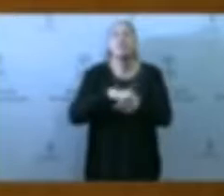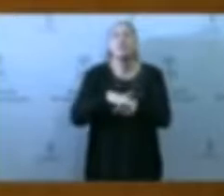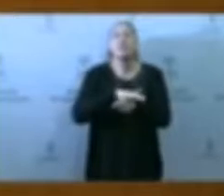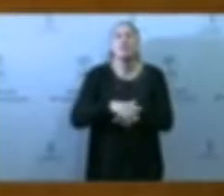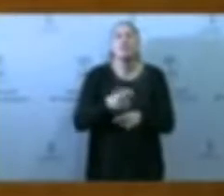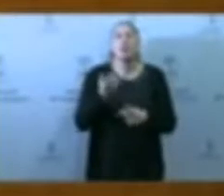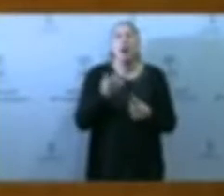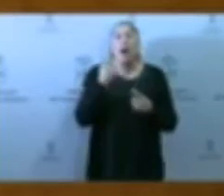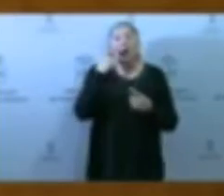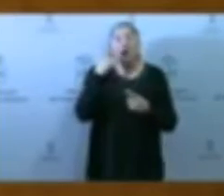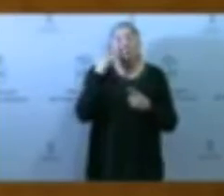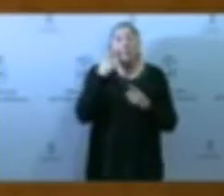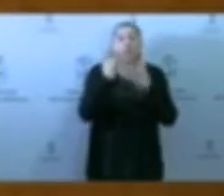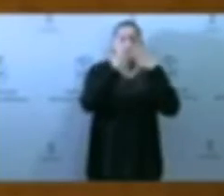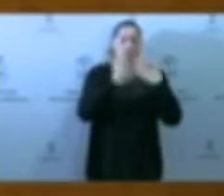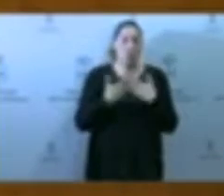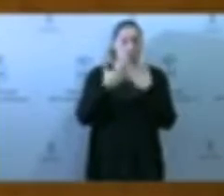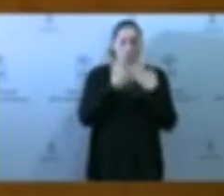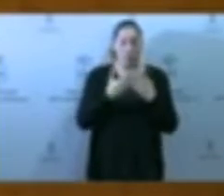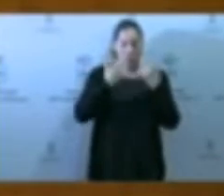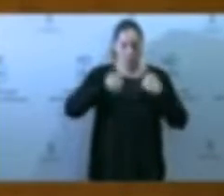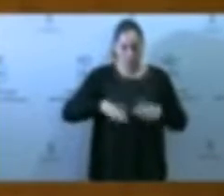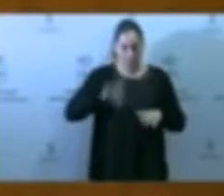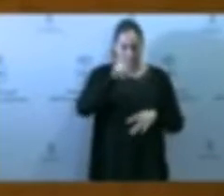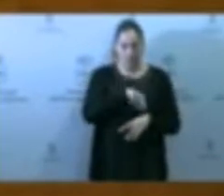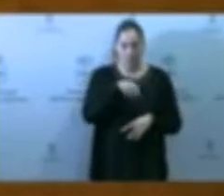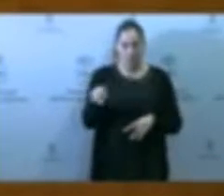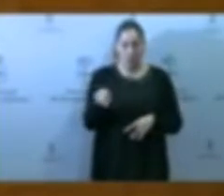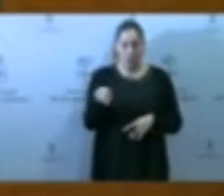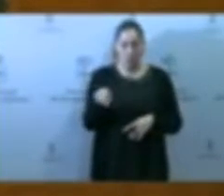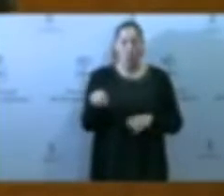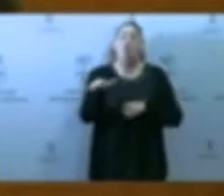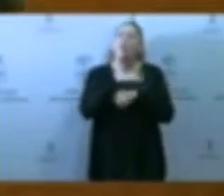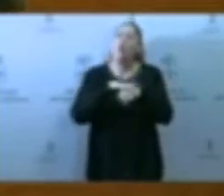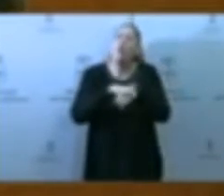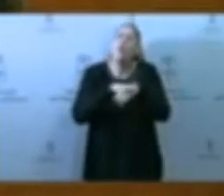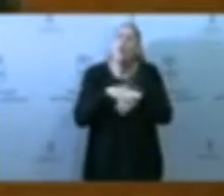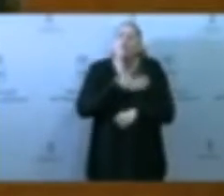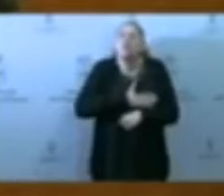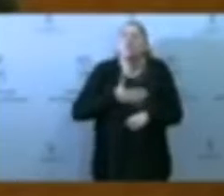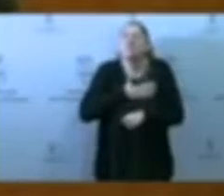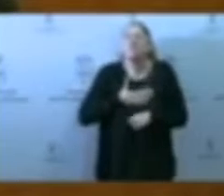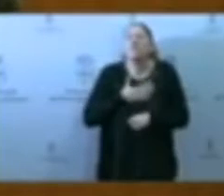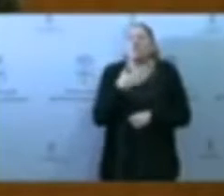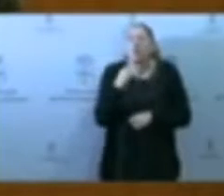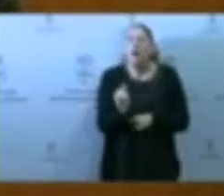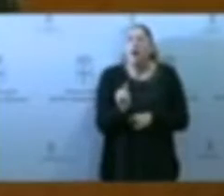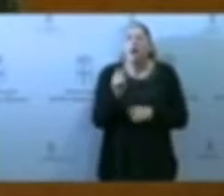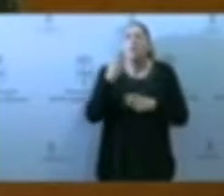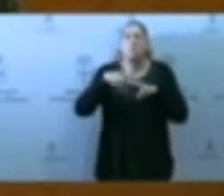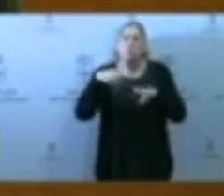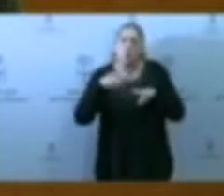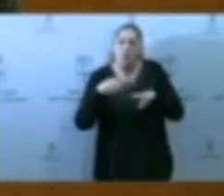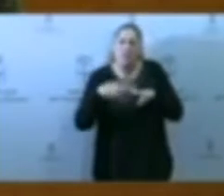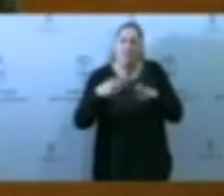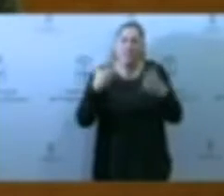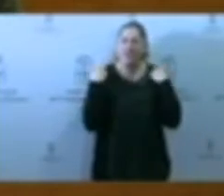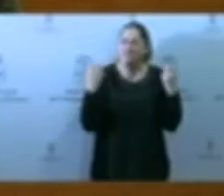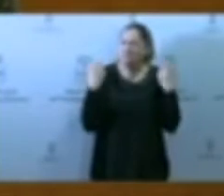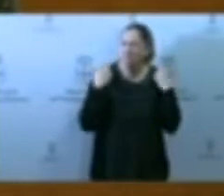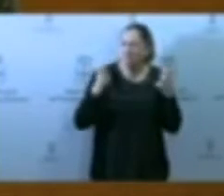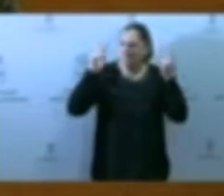se lo haya estudiado adecuadamente. ¿Está el Gobierno satisfecho con la política fiscal en